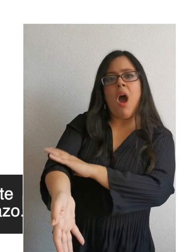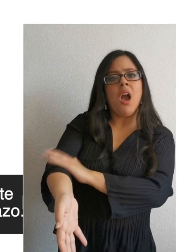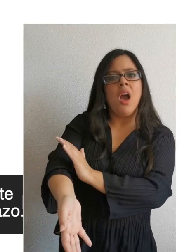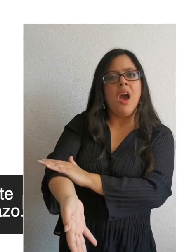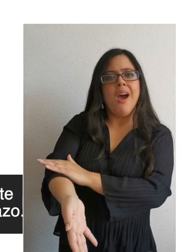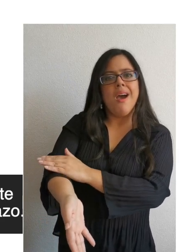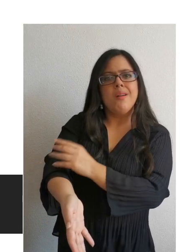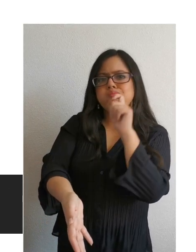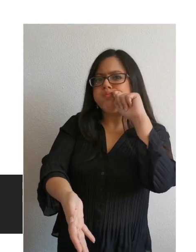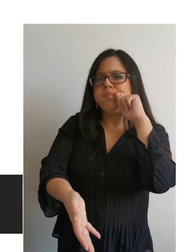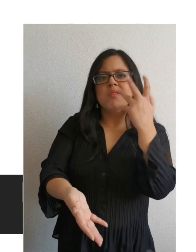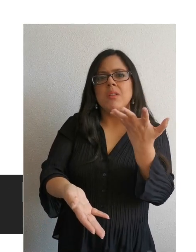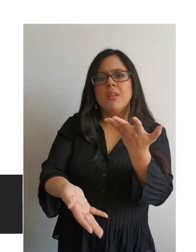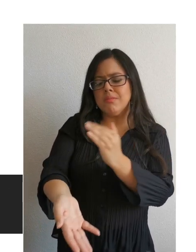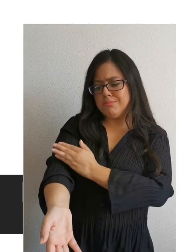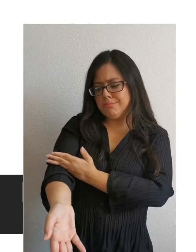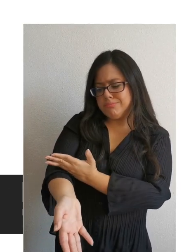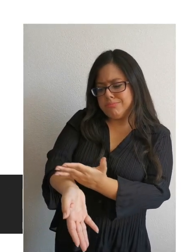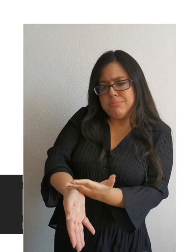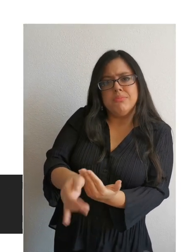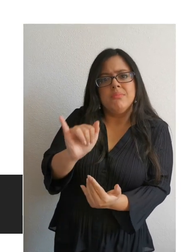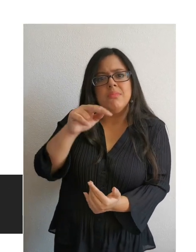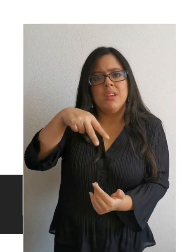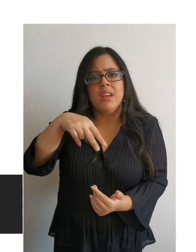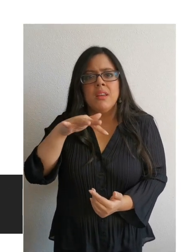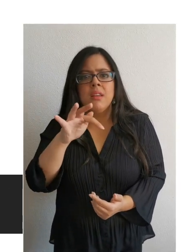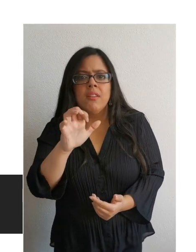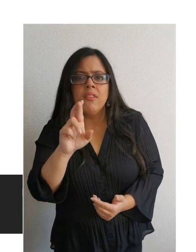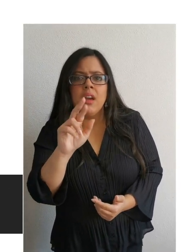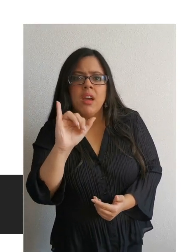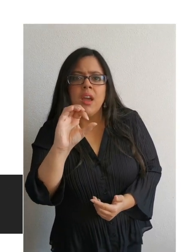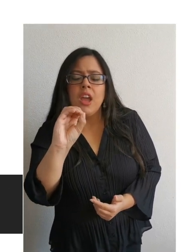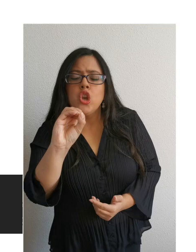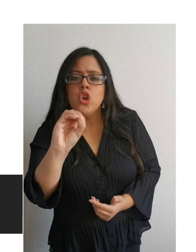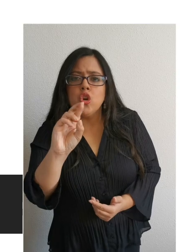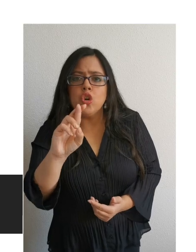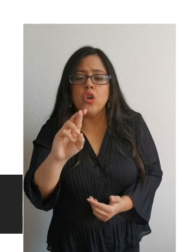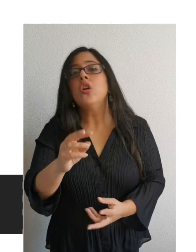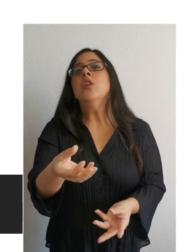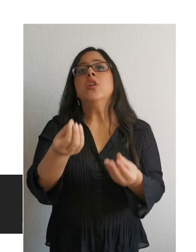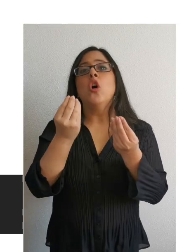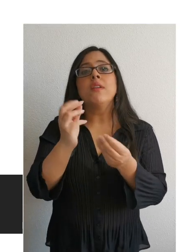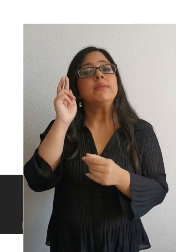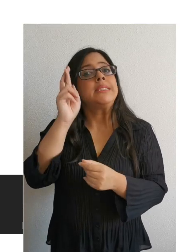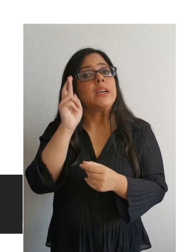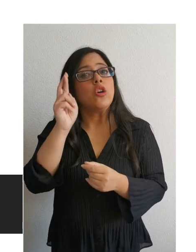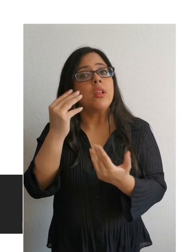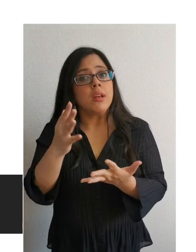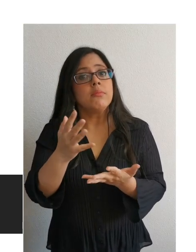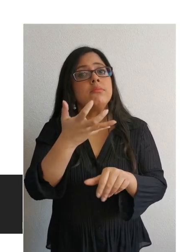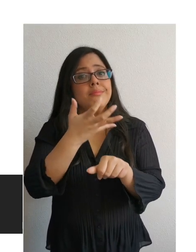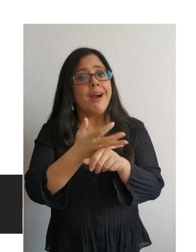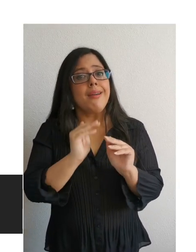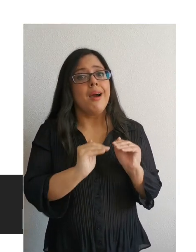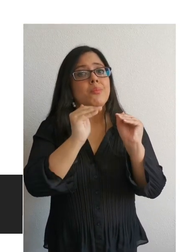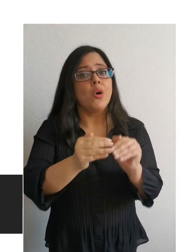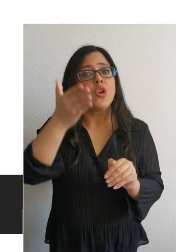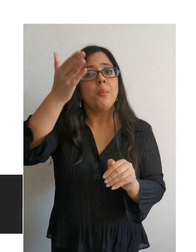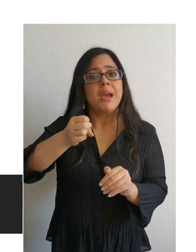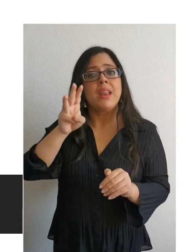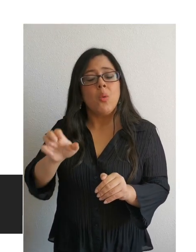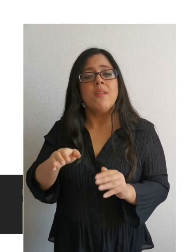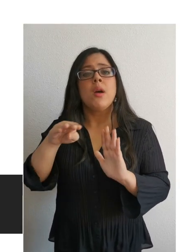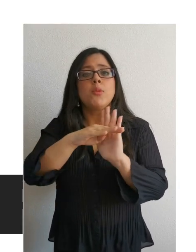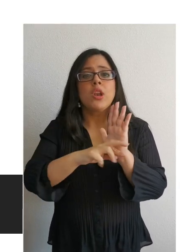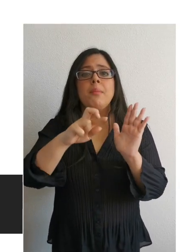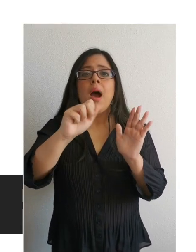antebrazo. Para finalizar entonces, te recuerdo que siempre puedes contar con todo el apoyo digital que existe en la web del